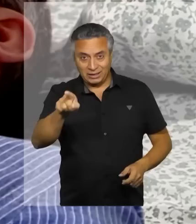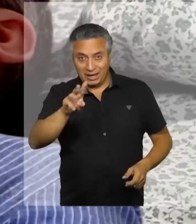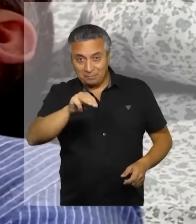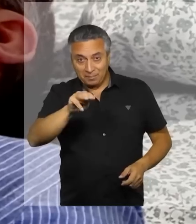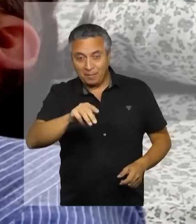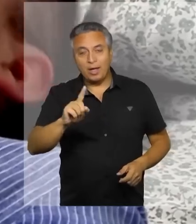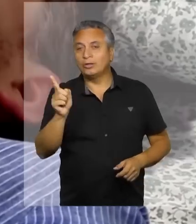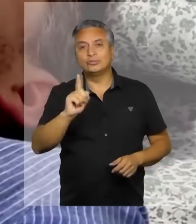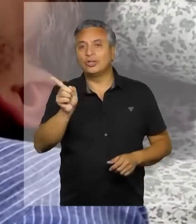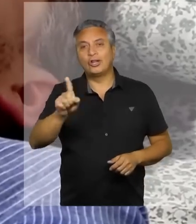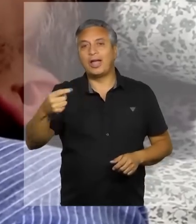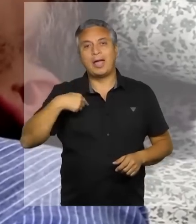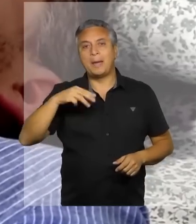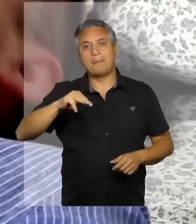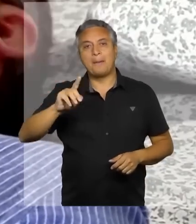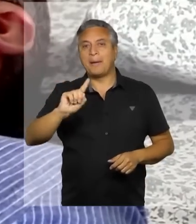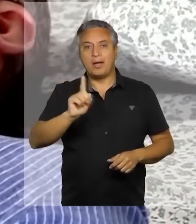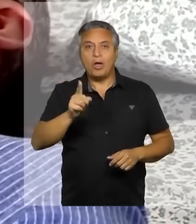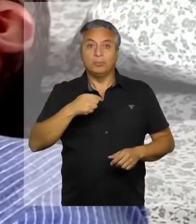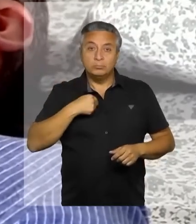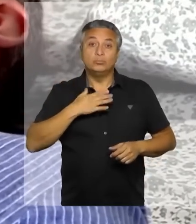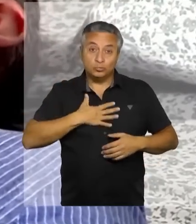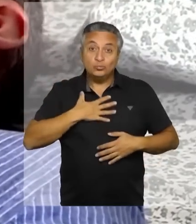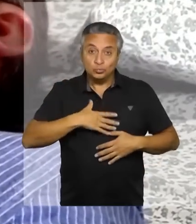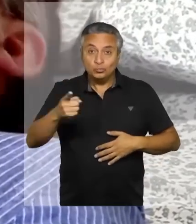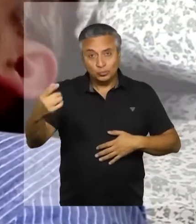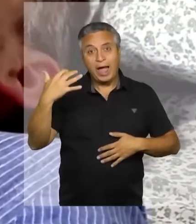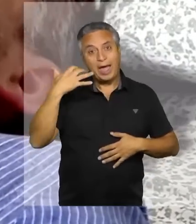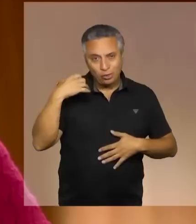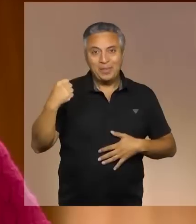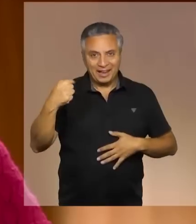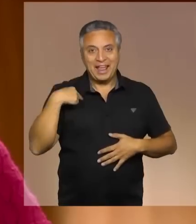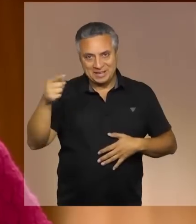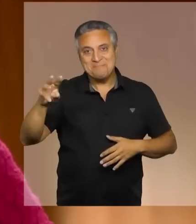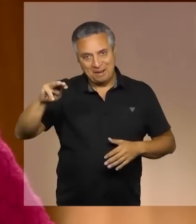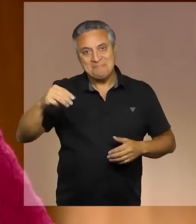No, ella no es mi mamá, pero en realidad me encantaría que me adoptara y que sí lo fuera.